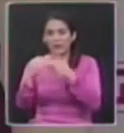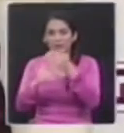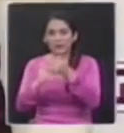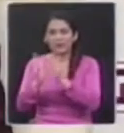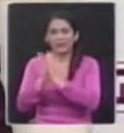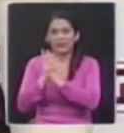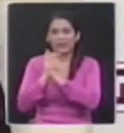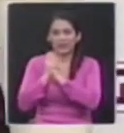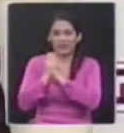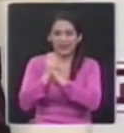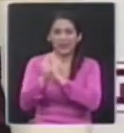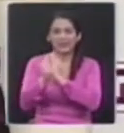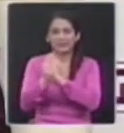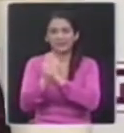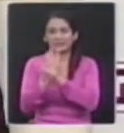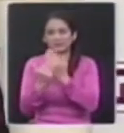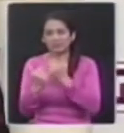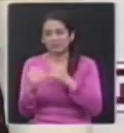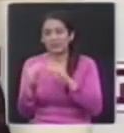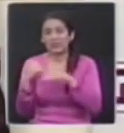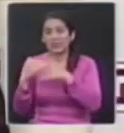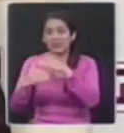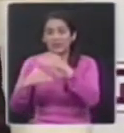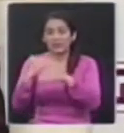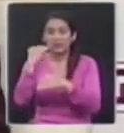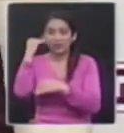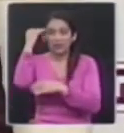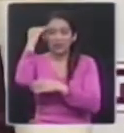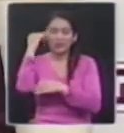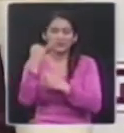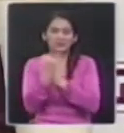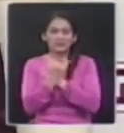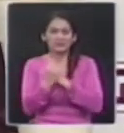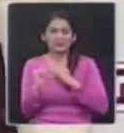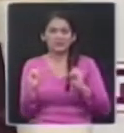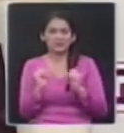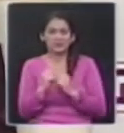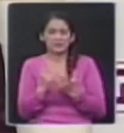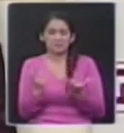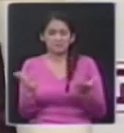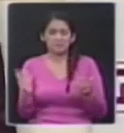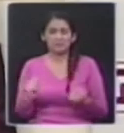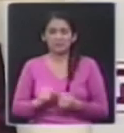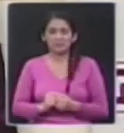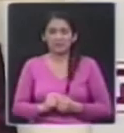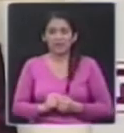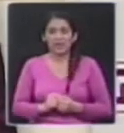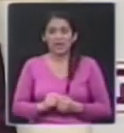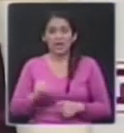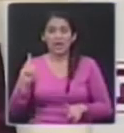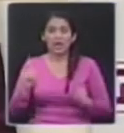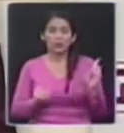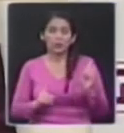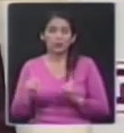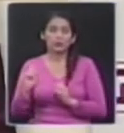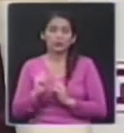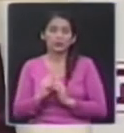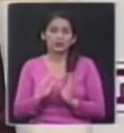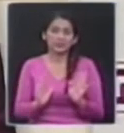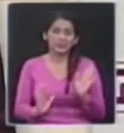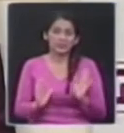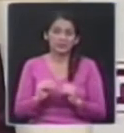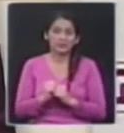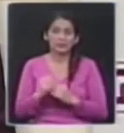puedan trabajar por sí solos o puedan ser independientes por sí solos. Por ejemplo, hay personas que no necesariamente van a poder trabajar, pero lo que sí busca